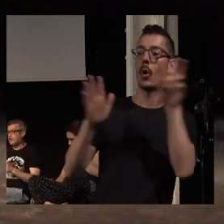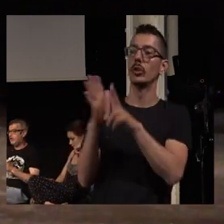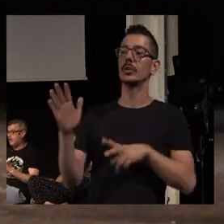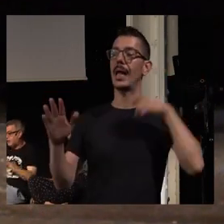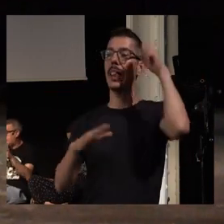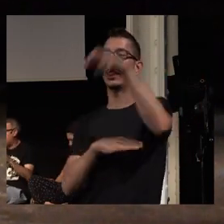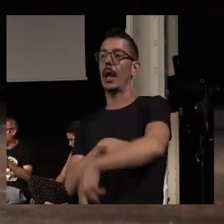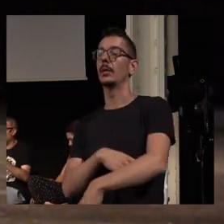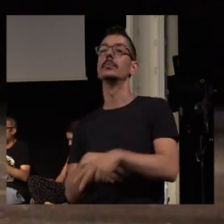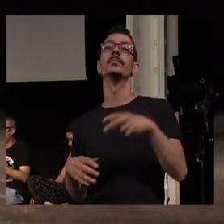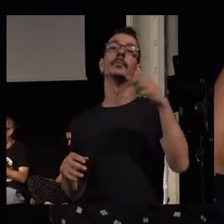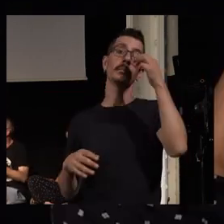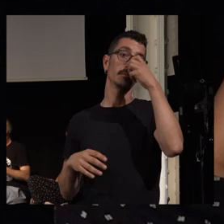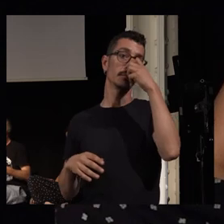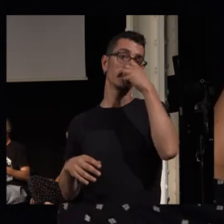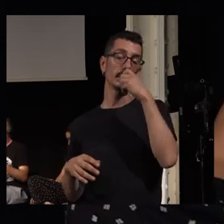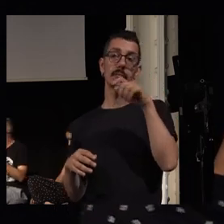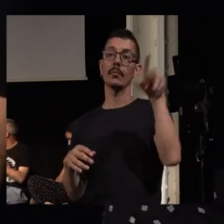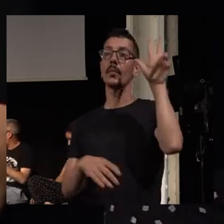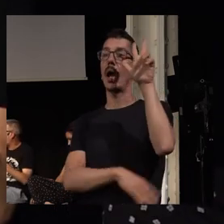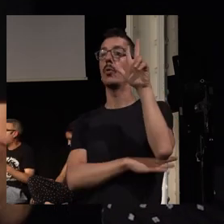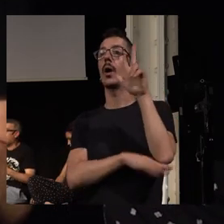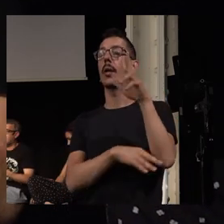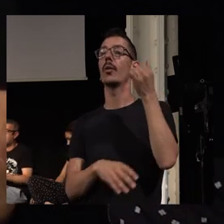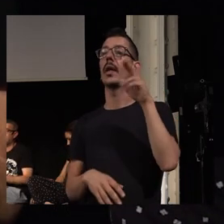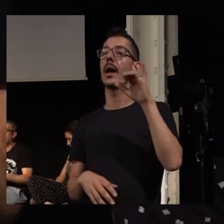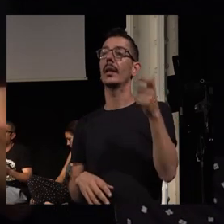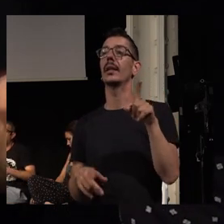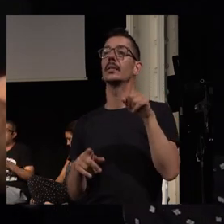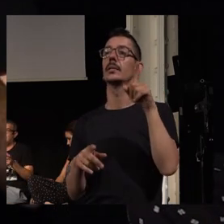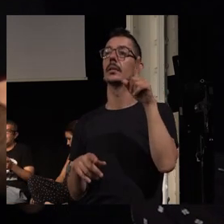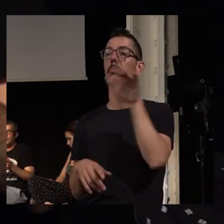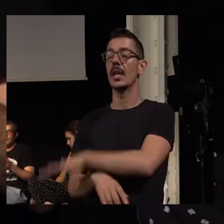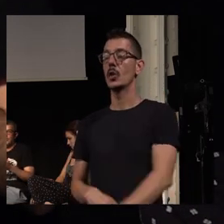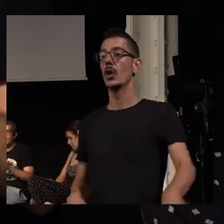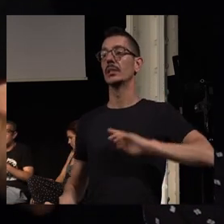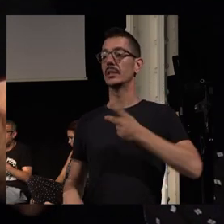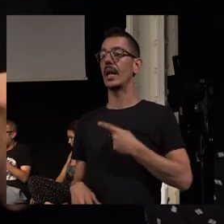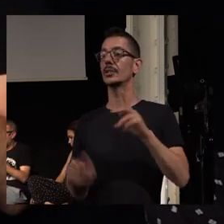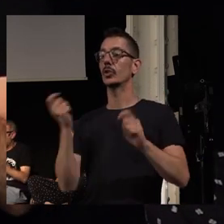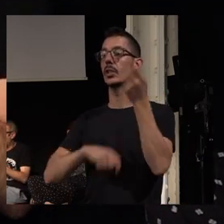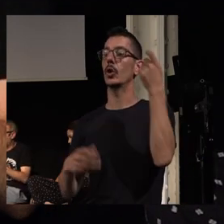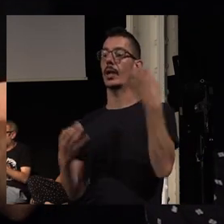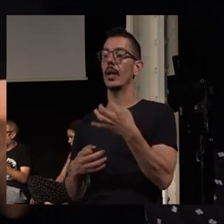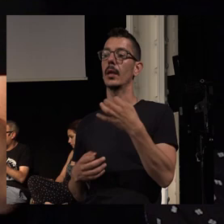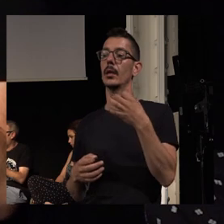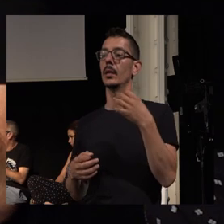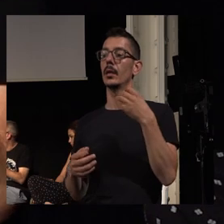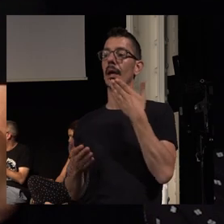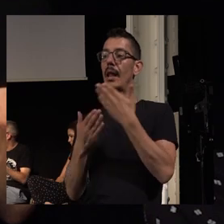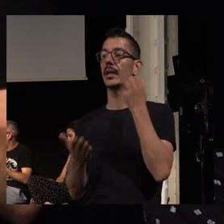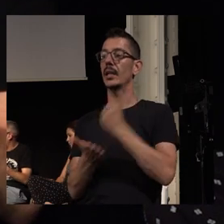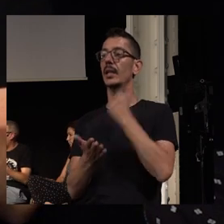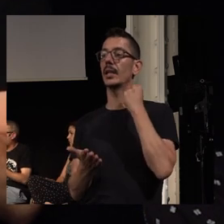en Ecuador y tal, y que aquí también lo usan. El abogado de Arelas, que es una asociación de menores trans, pues consiguió por